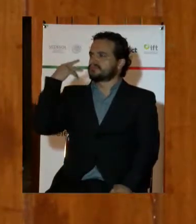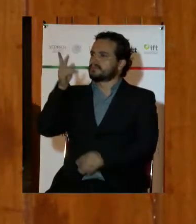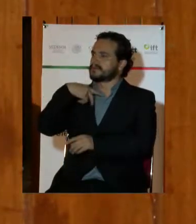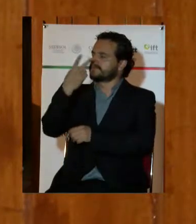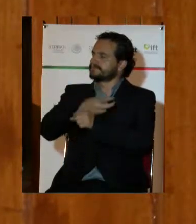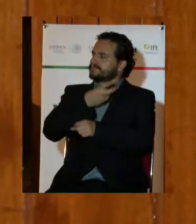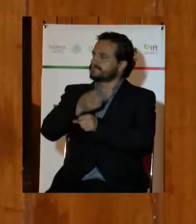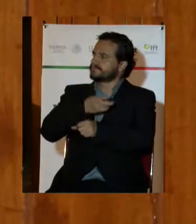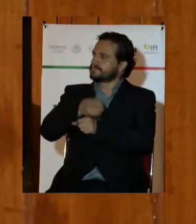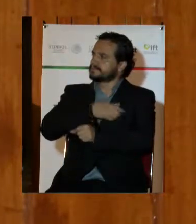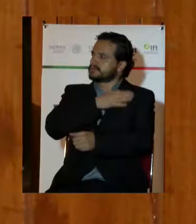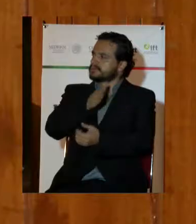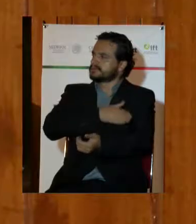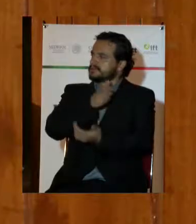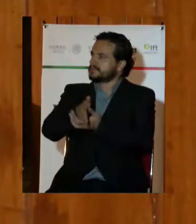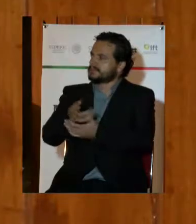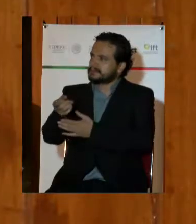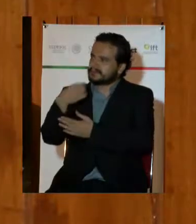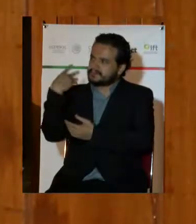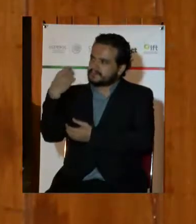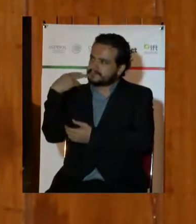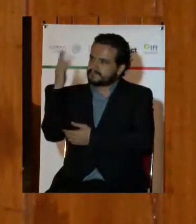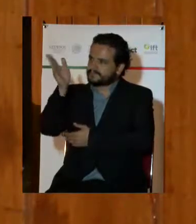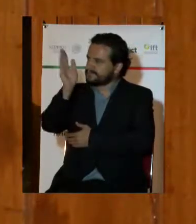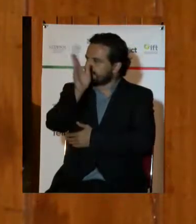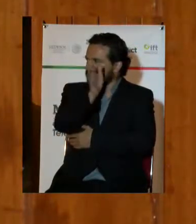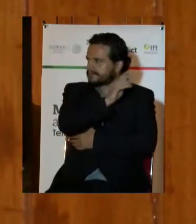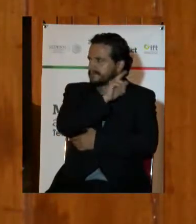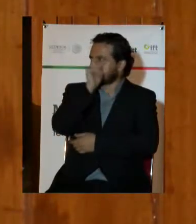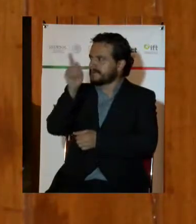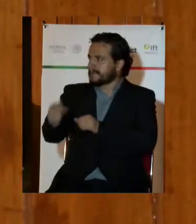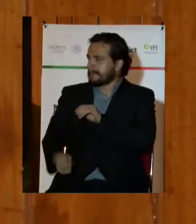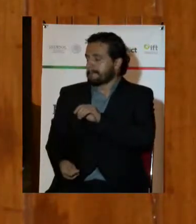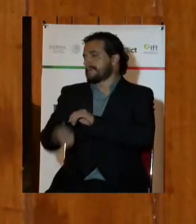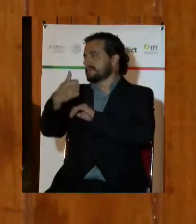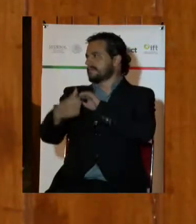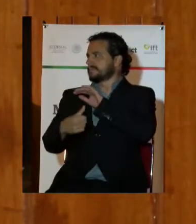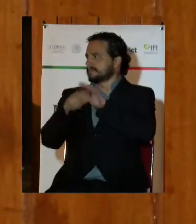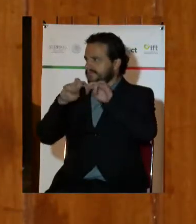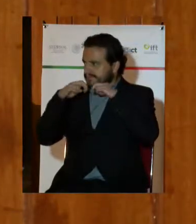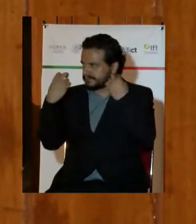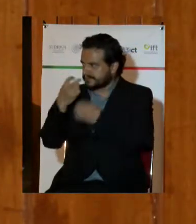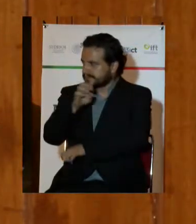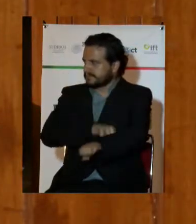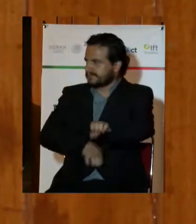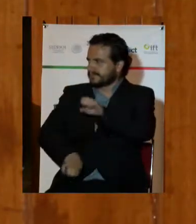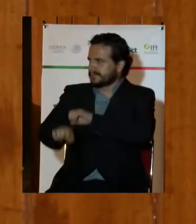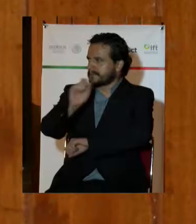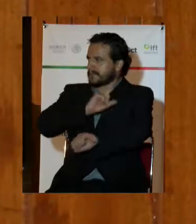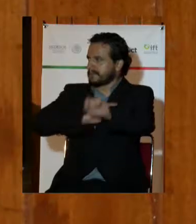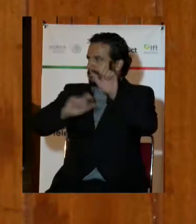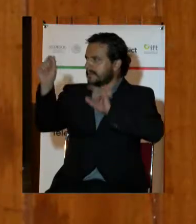las partes interesadas en un tema. Es algo que yo he buscado mucho en